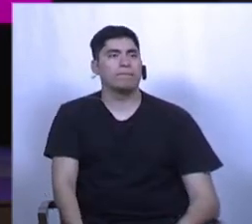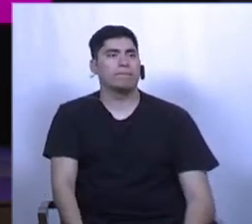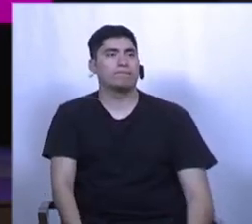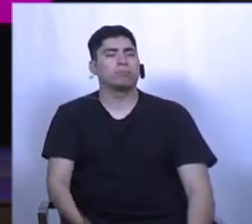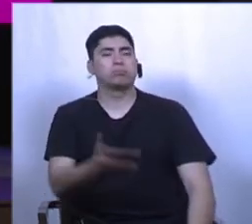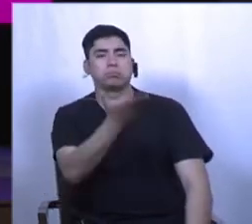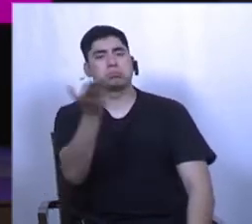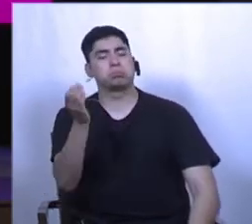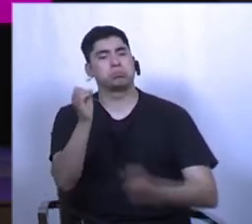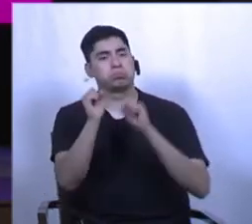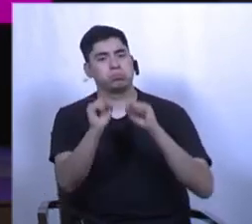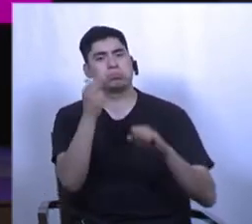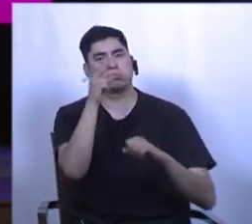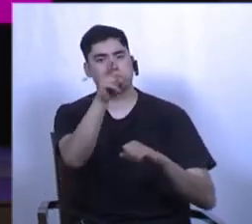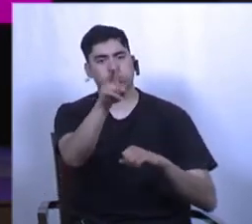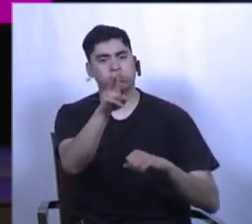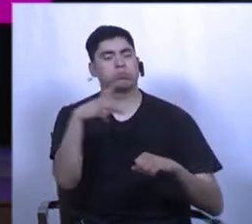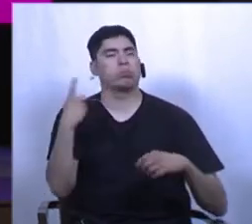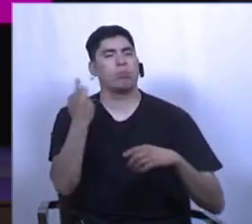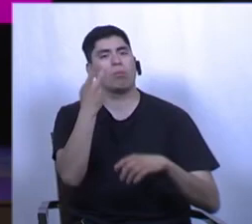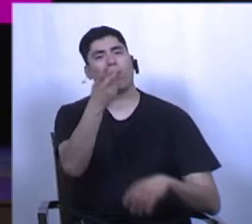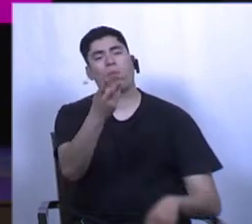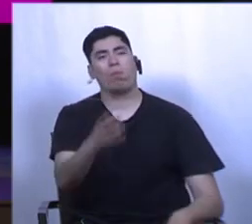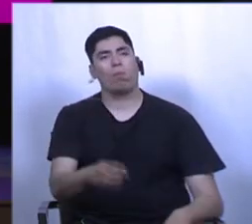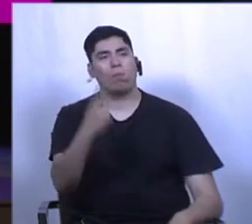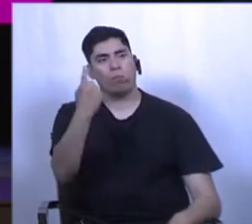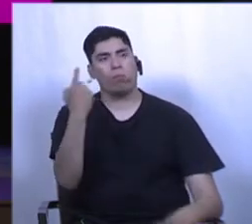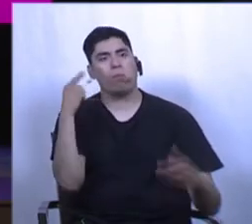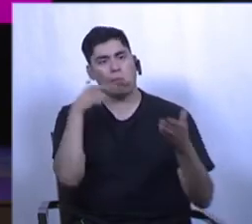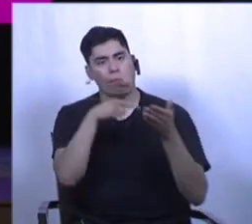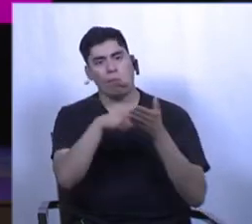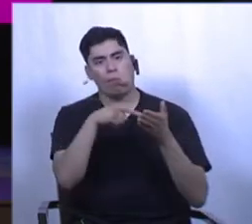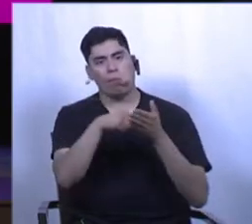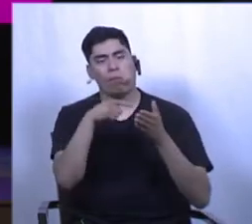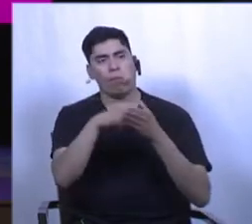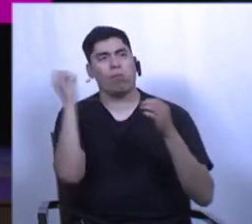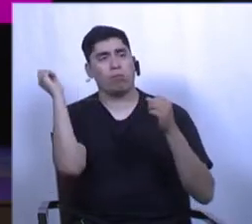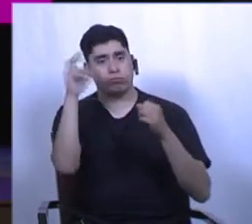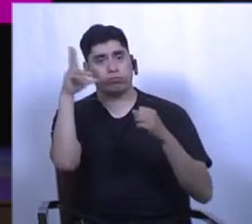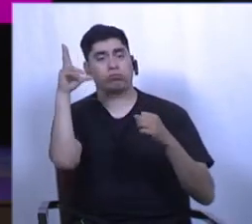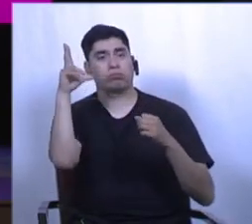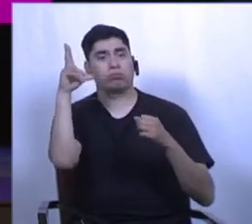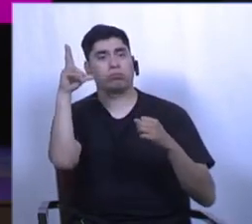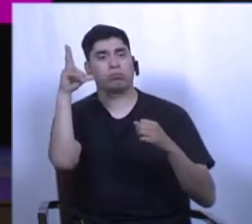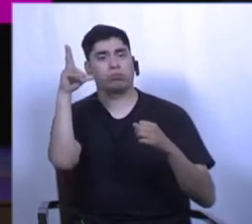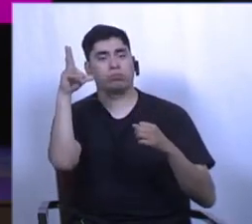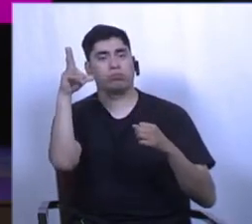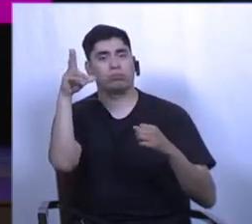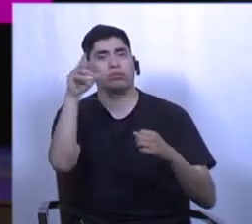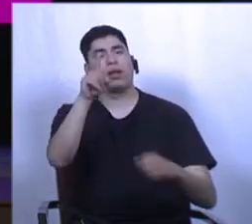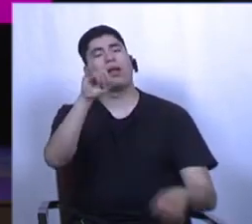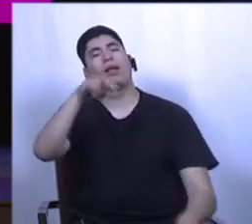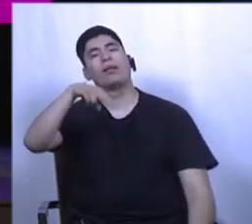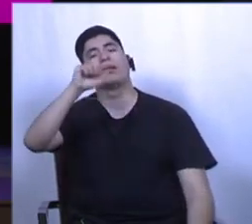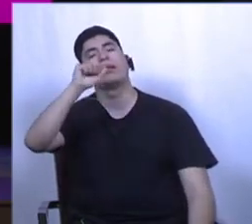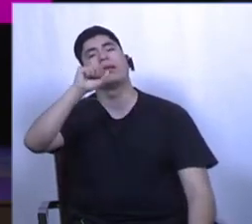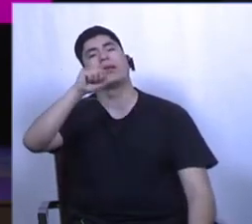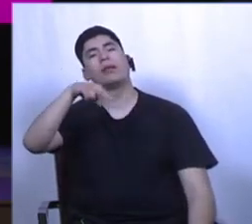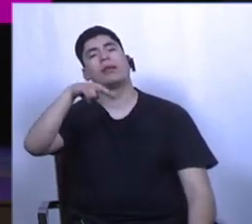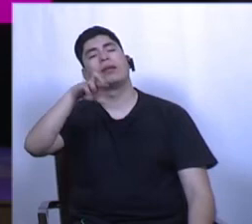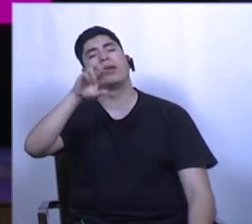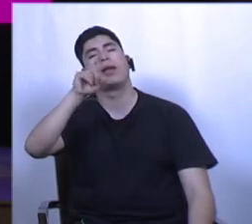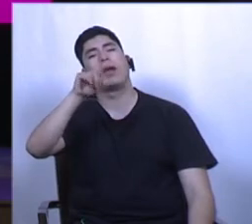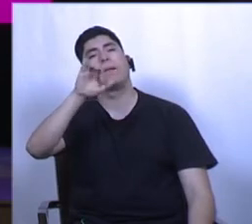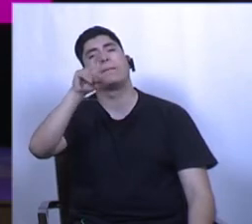ustedes pueden ver que se ve un punto como un flash, como un rayo, y esa es la sinapsis. Y ahí es donde